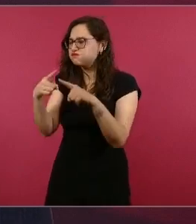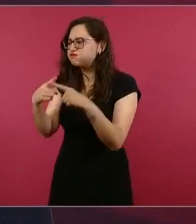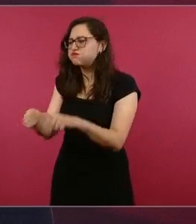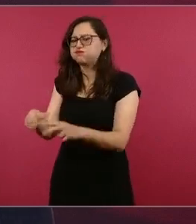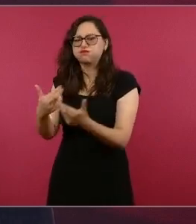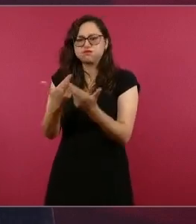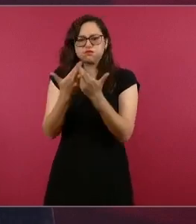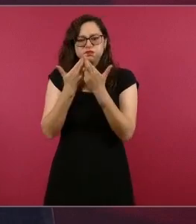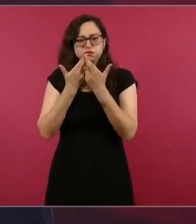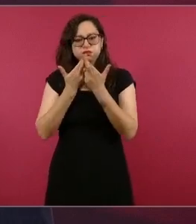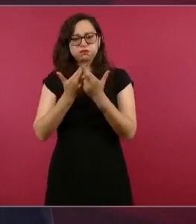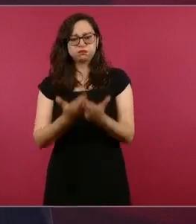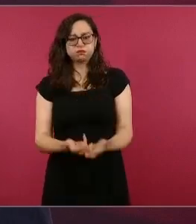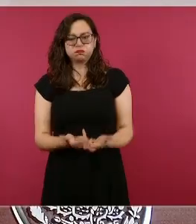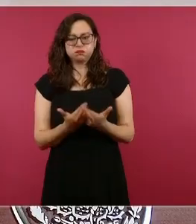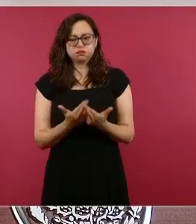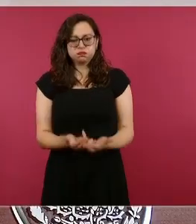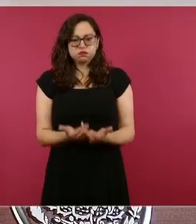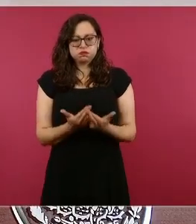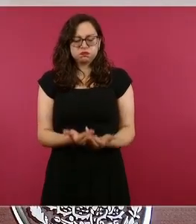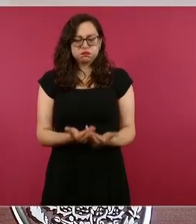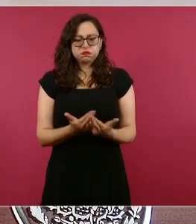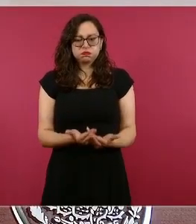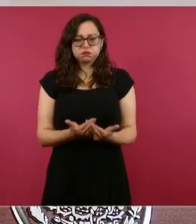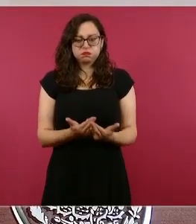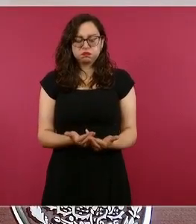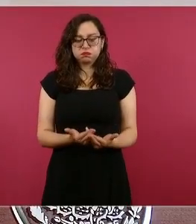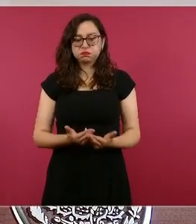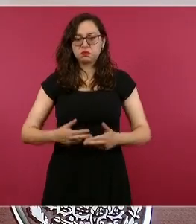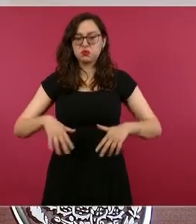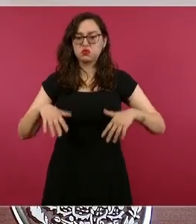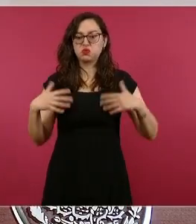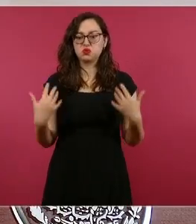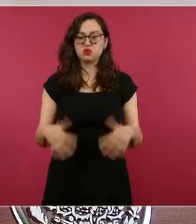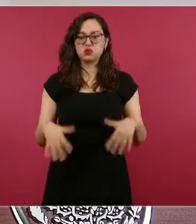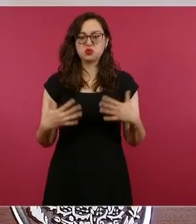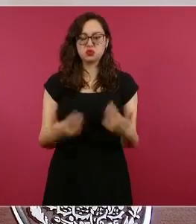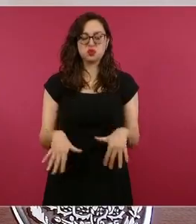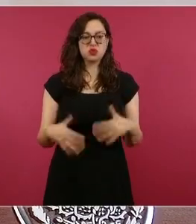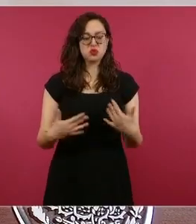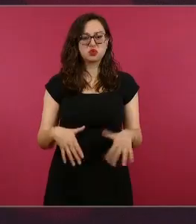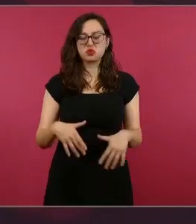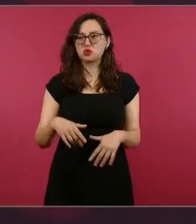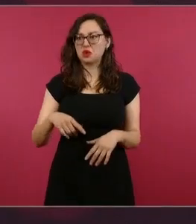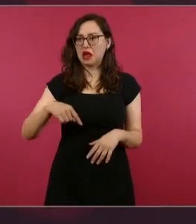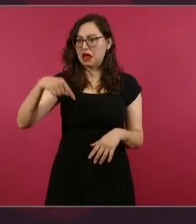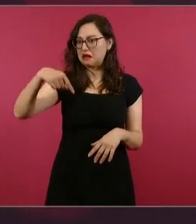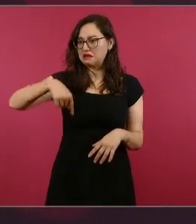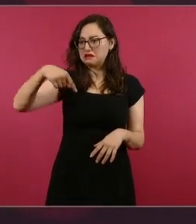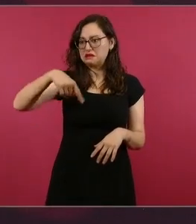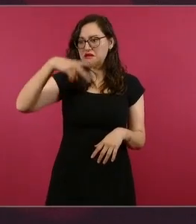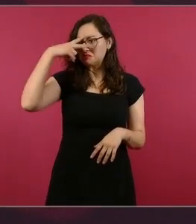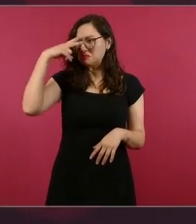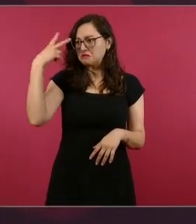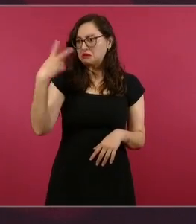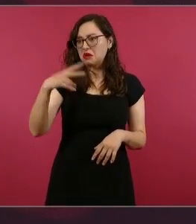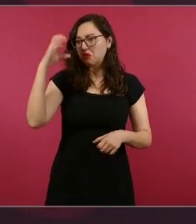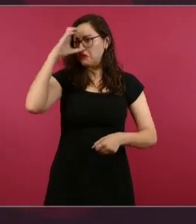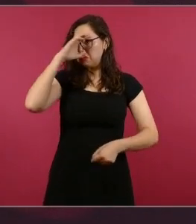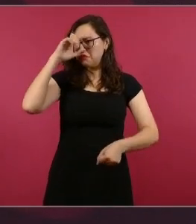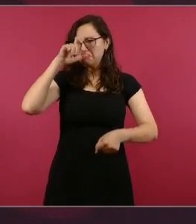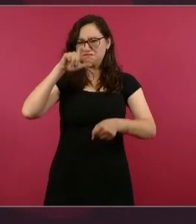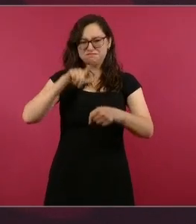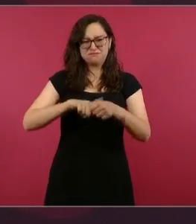culturas en el mundo. México es una potencia cultural en el mundo, ya